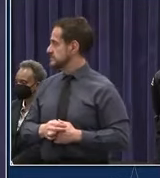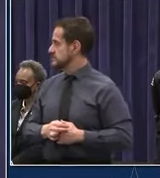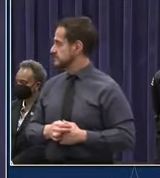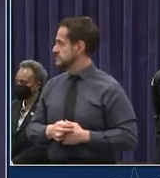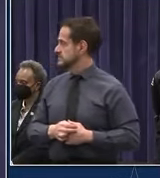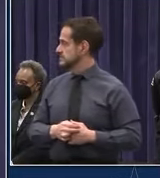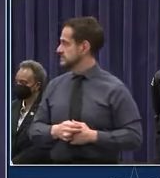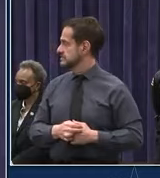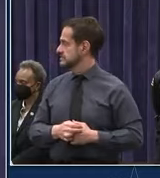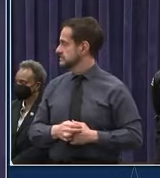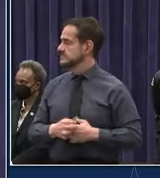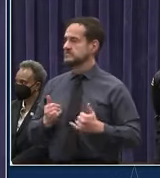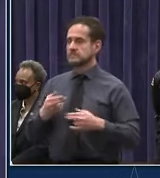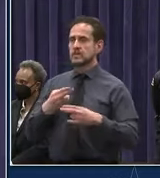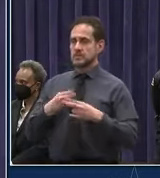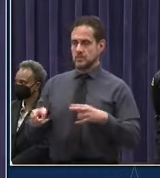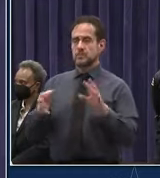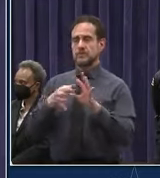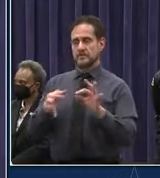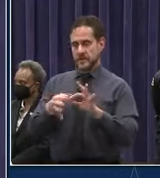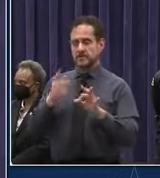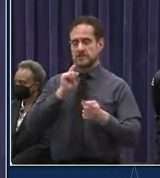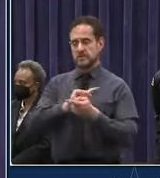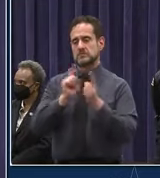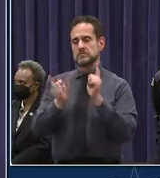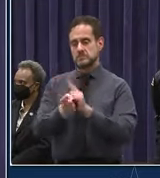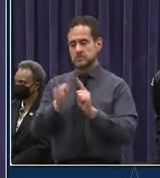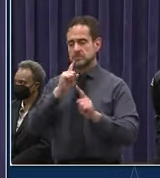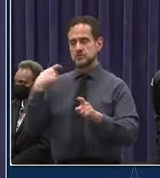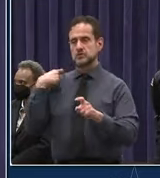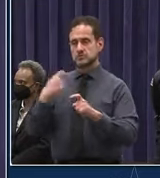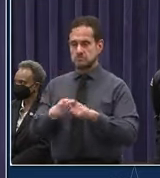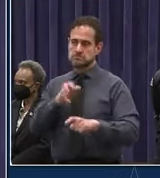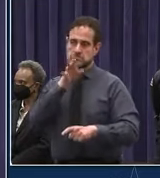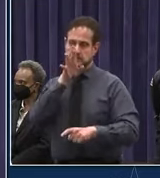Brief comments in Spanish. Mi nombre es Mike Rodriguez, soy el concejal del Distrito 22.